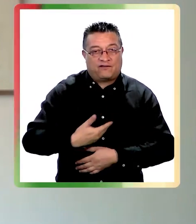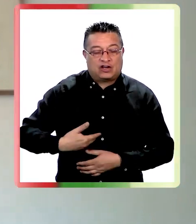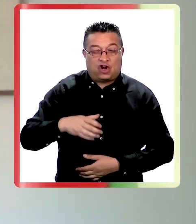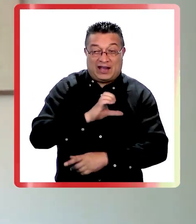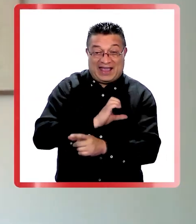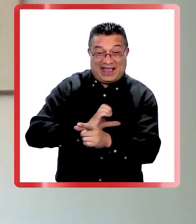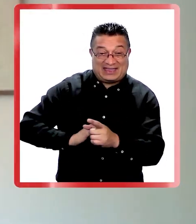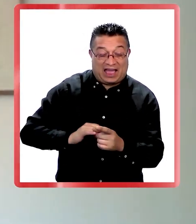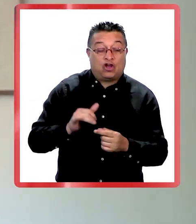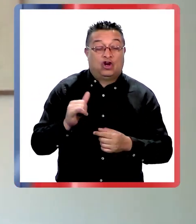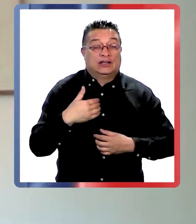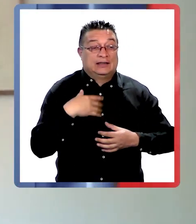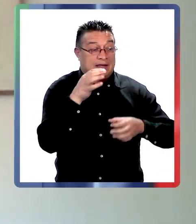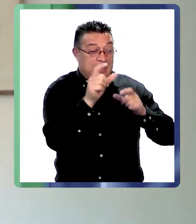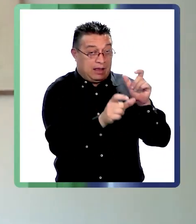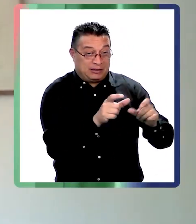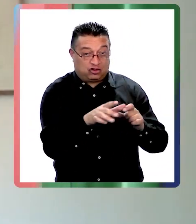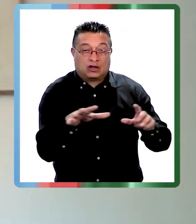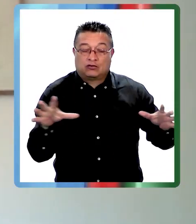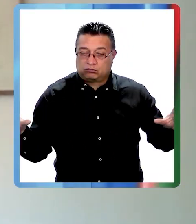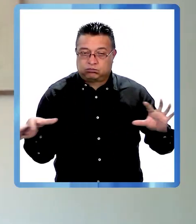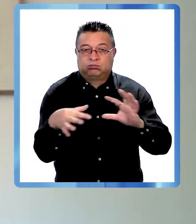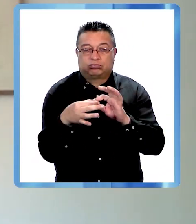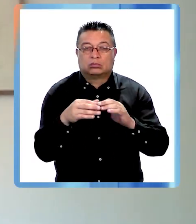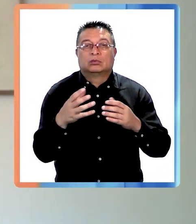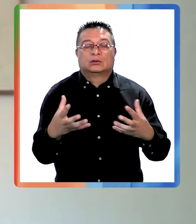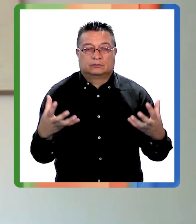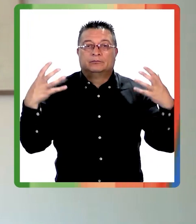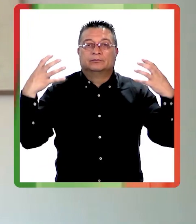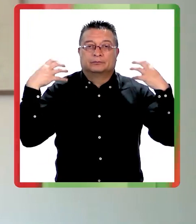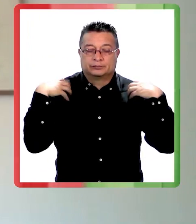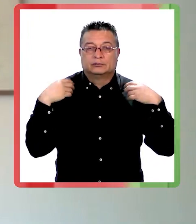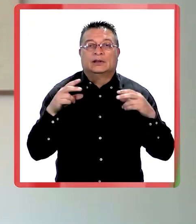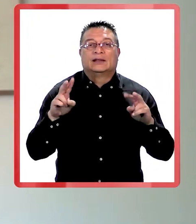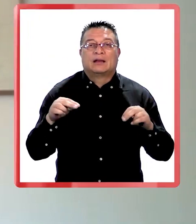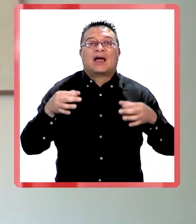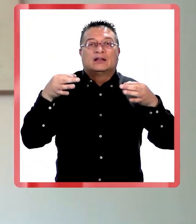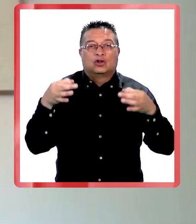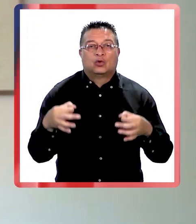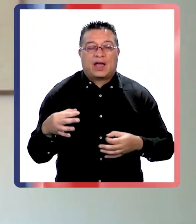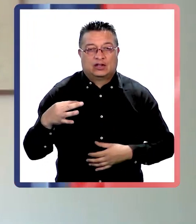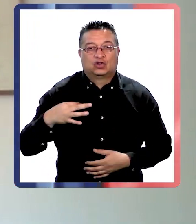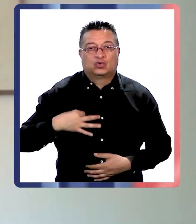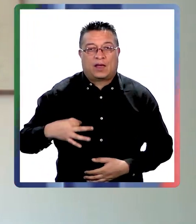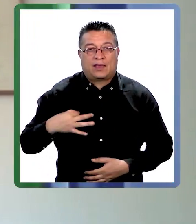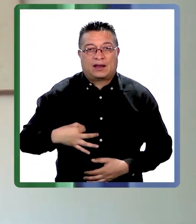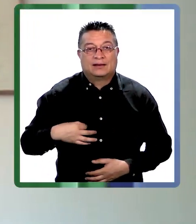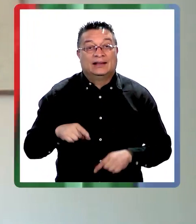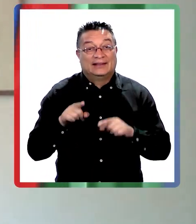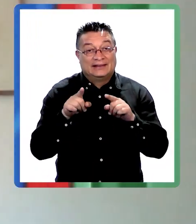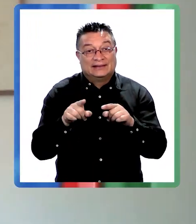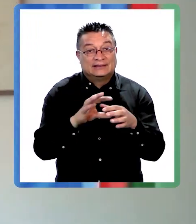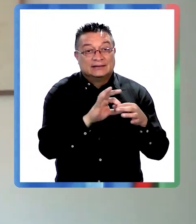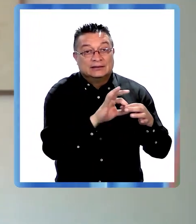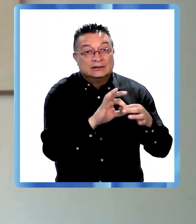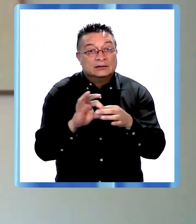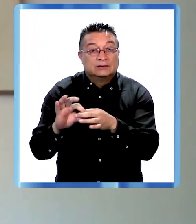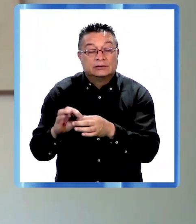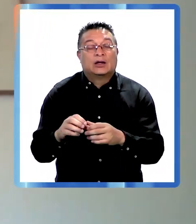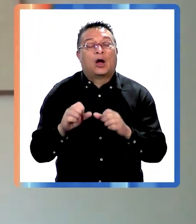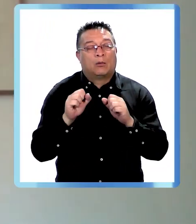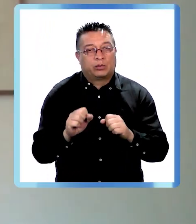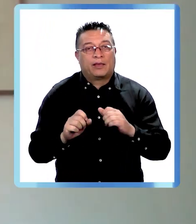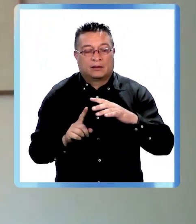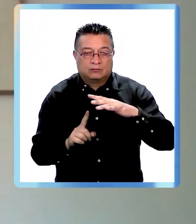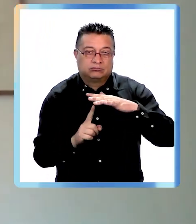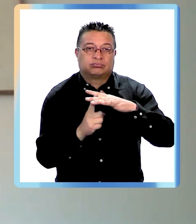gobierno, entre el Estado y entre los ciudadanos para hacerse cargo de la seguridad ciudadana. Y es en ese contexto